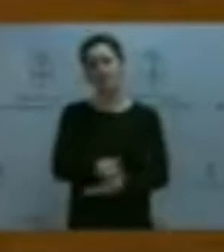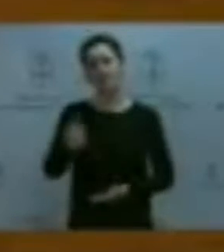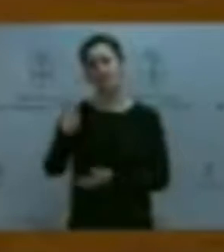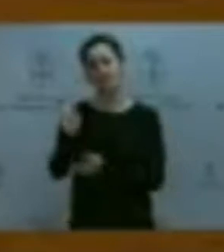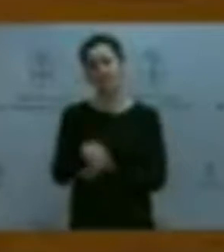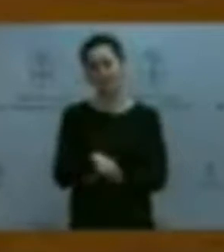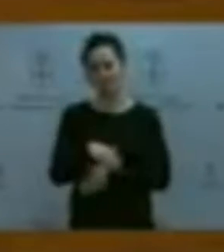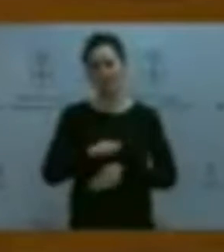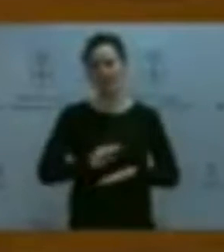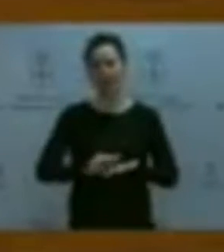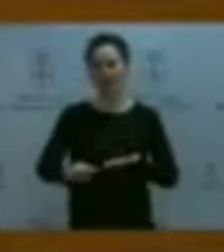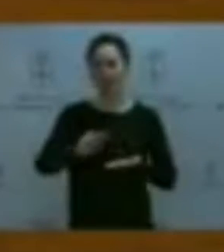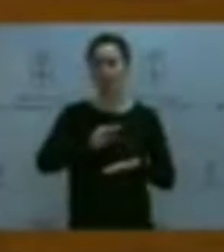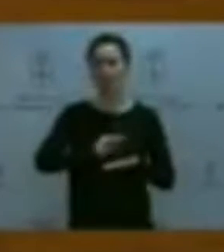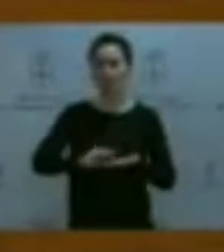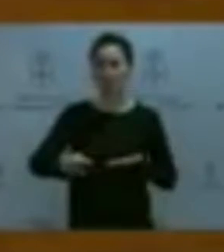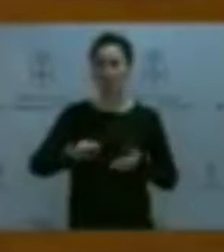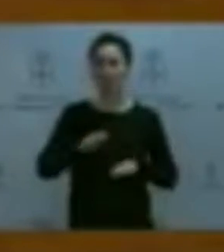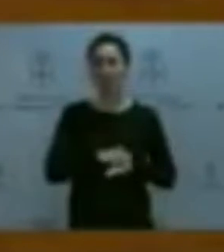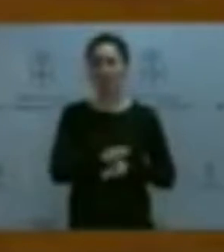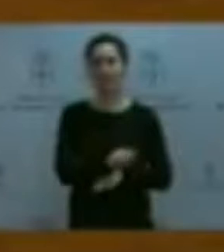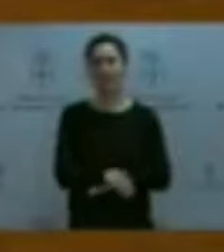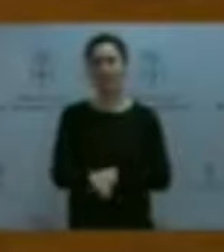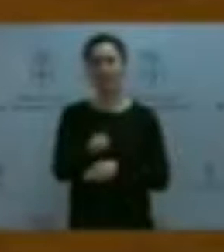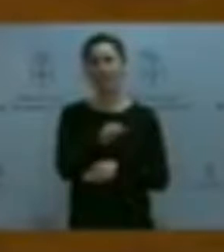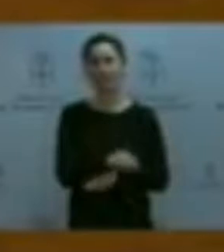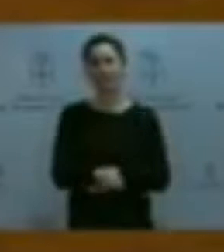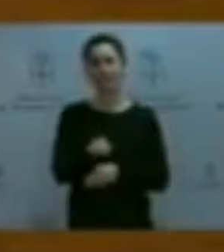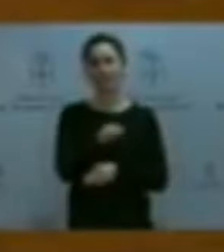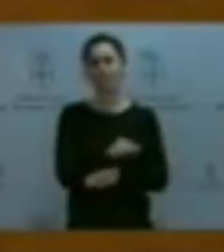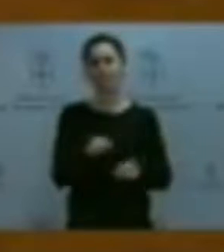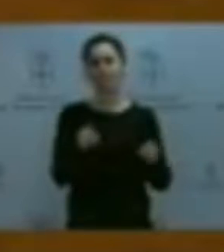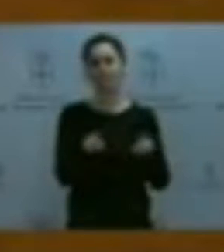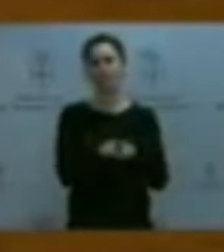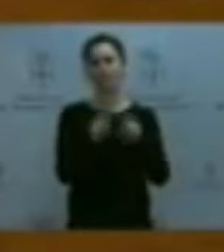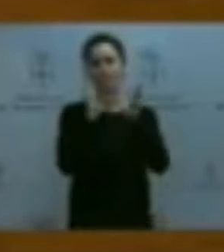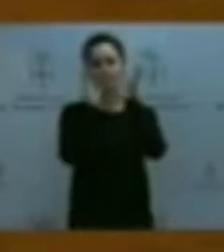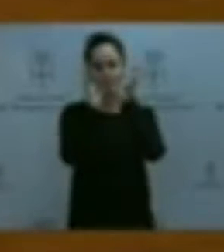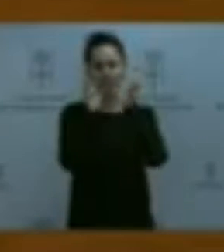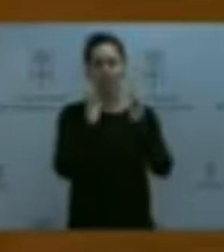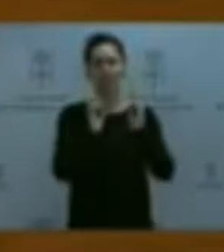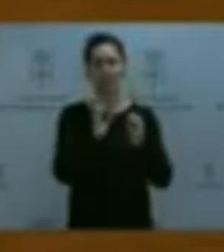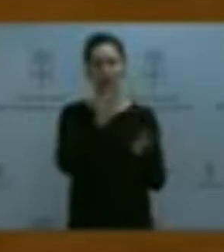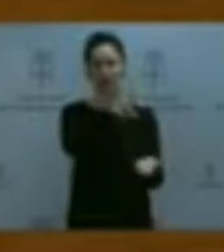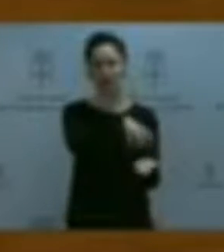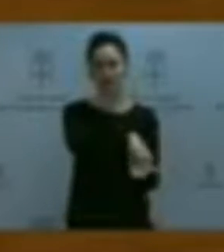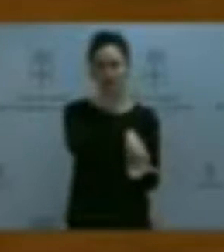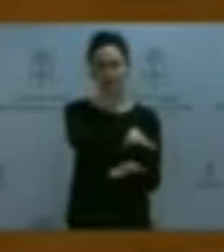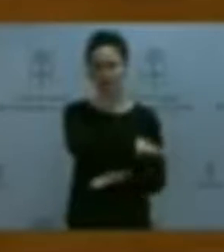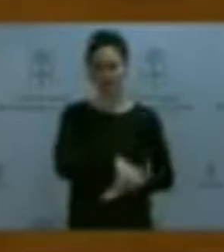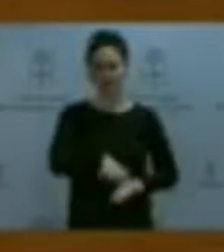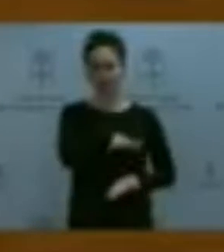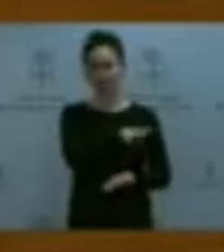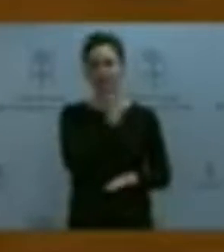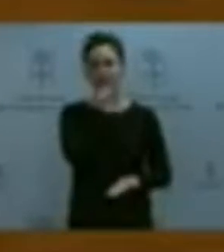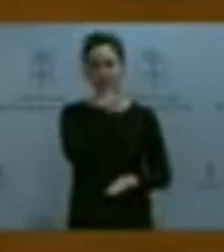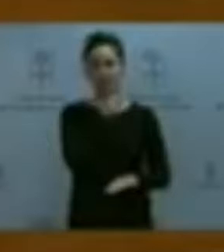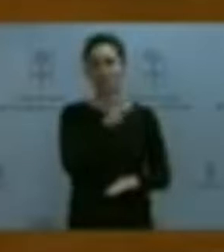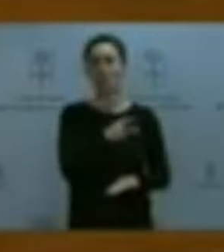mantenimiento de una ruina. 20 millones de euros. Yo creo que Asturias,